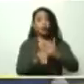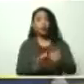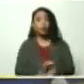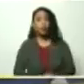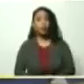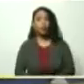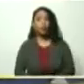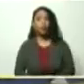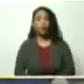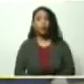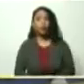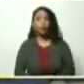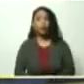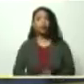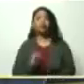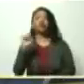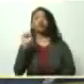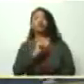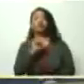a lugar